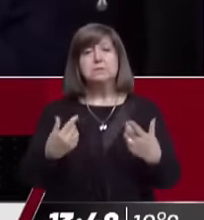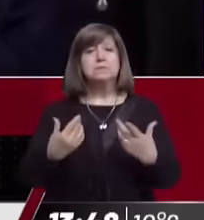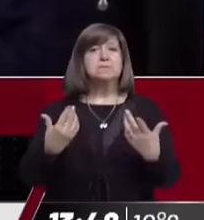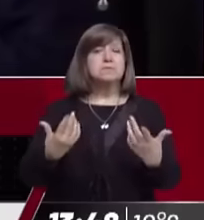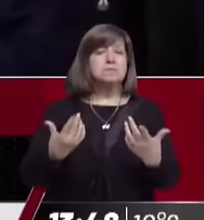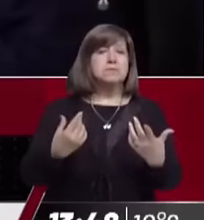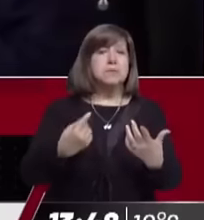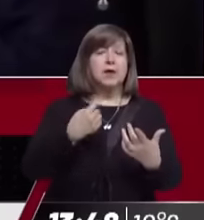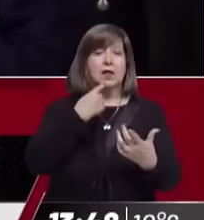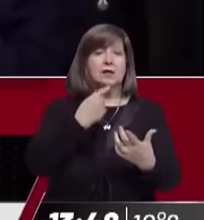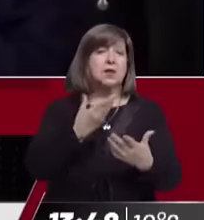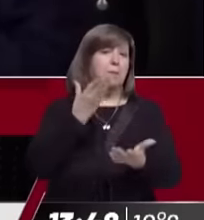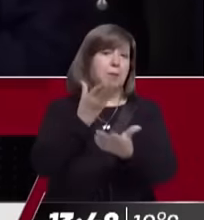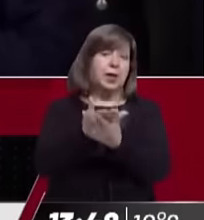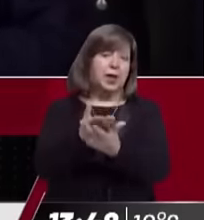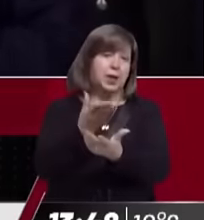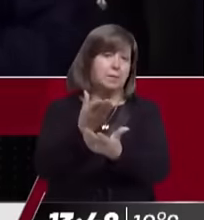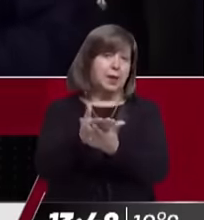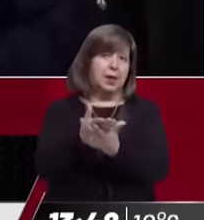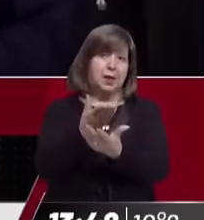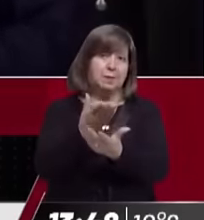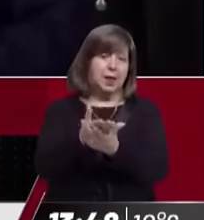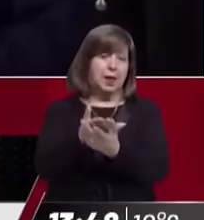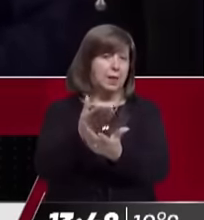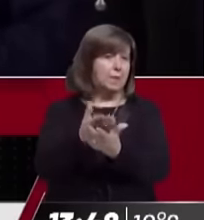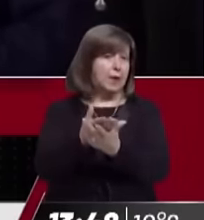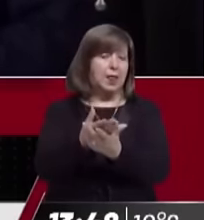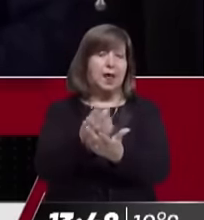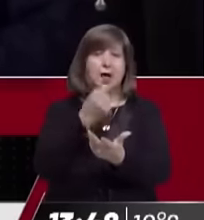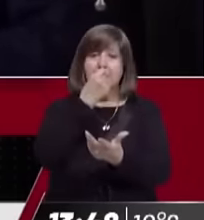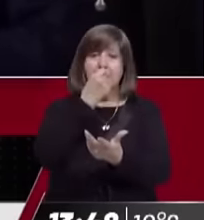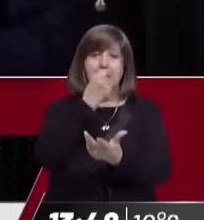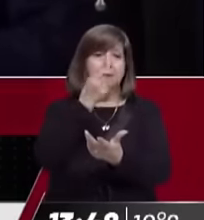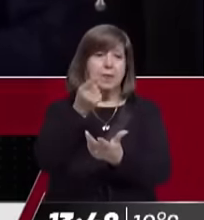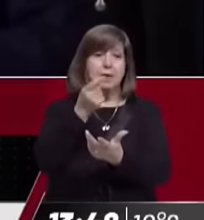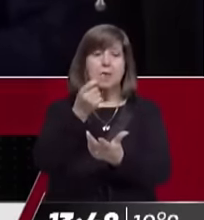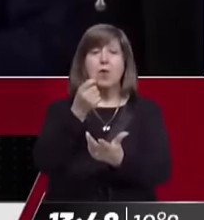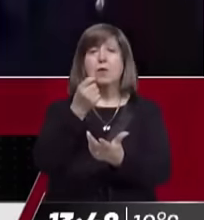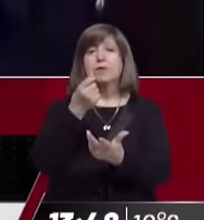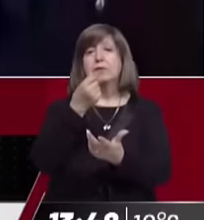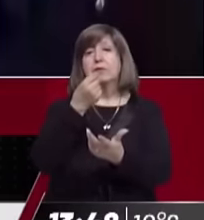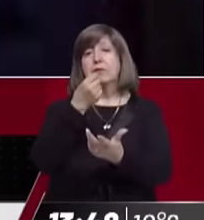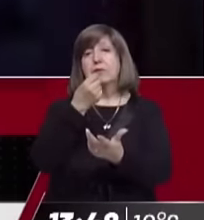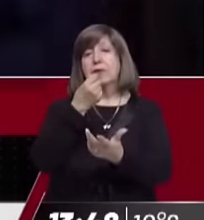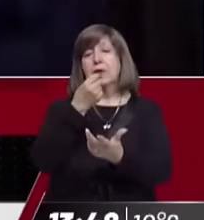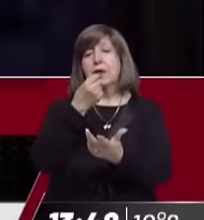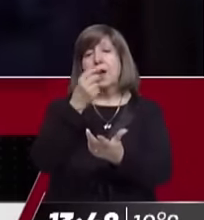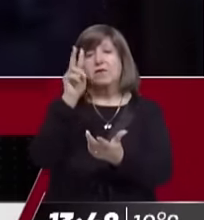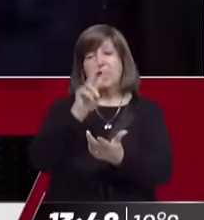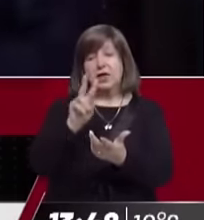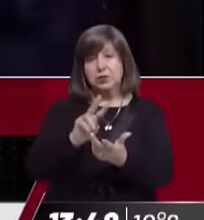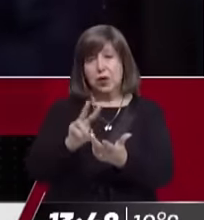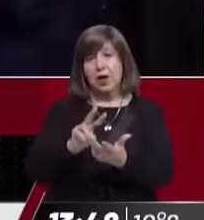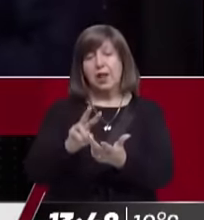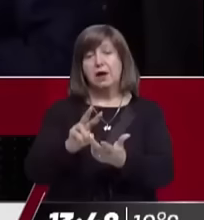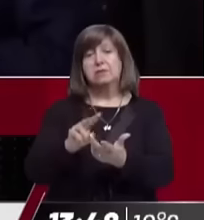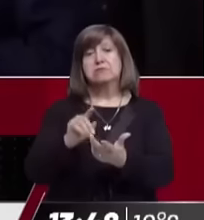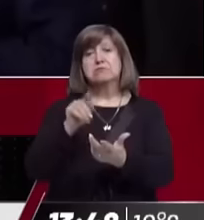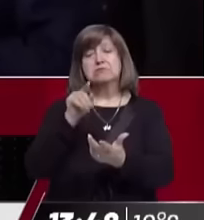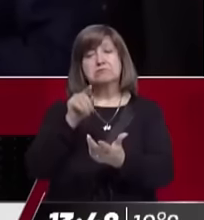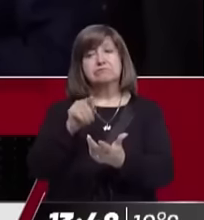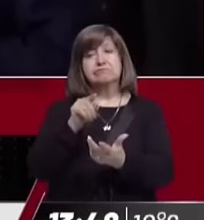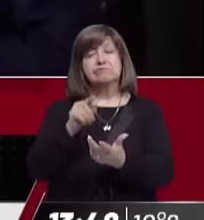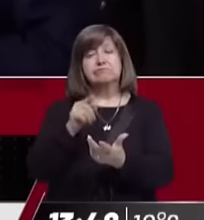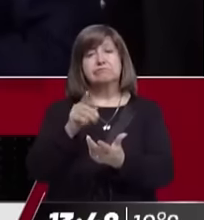que el reclamo va hacia eso, hacia solo ser un reclamo y a la disolución de